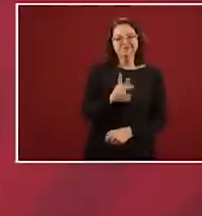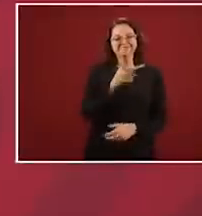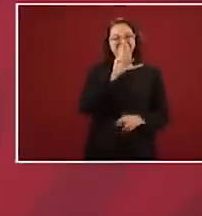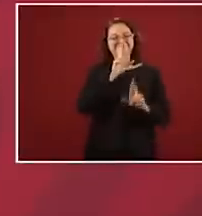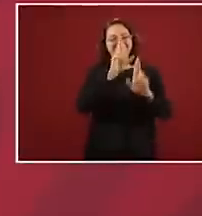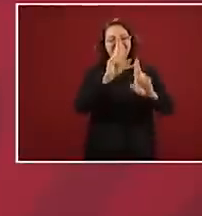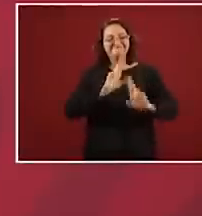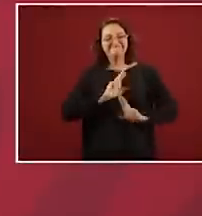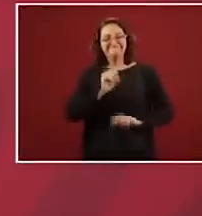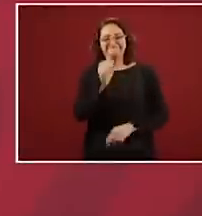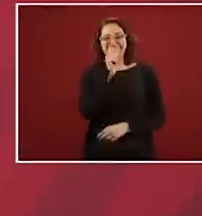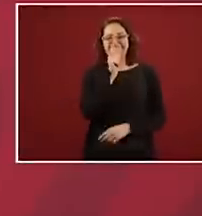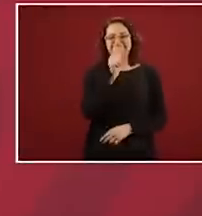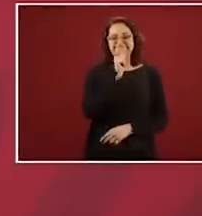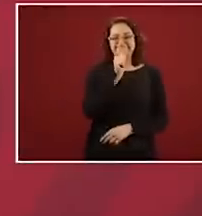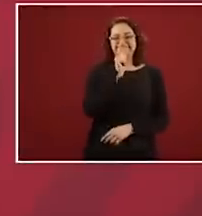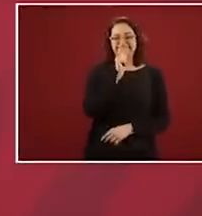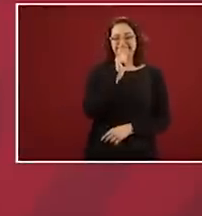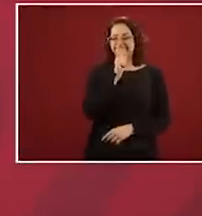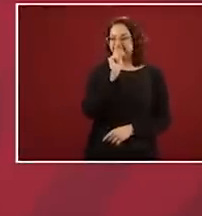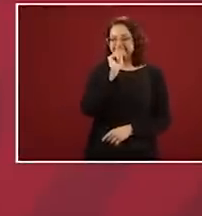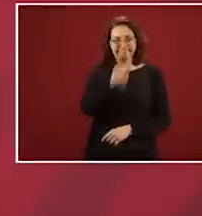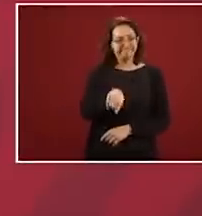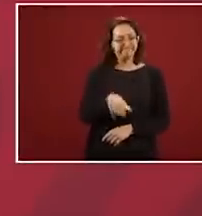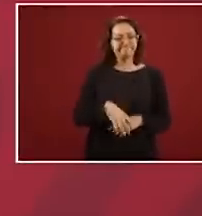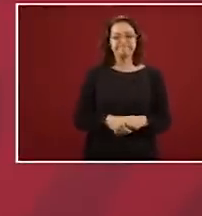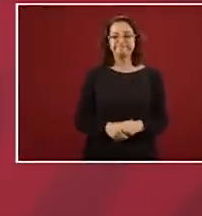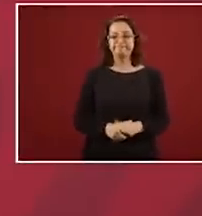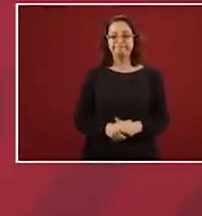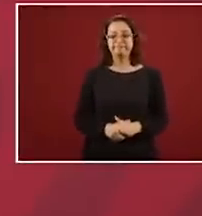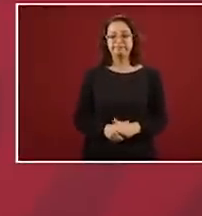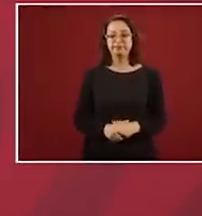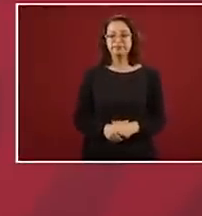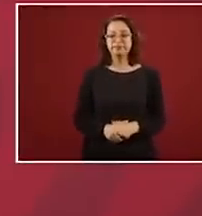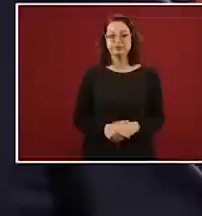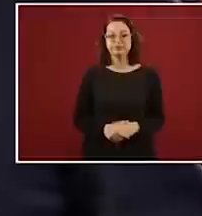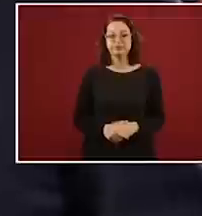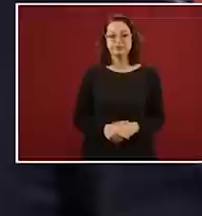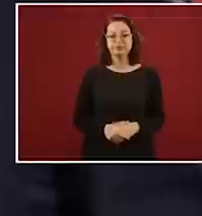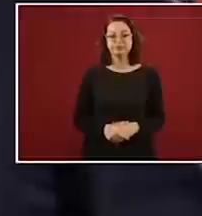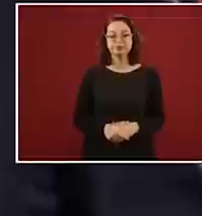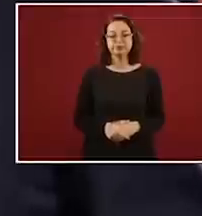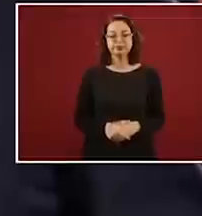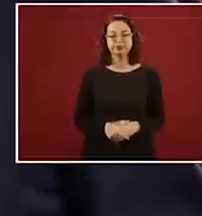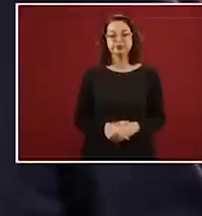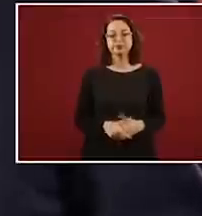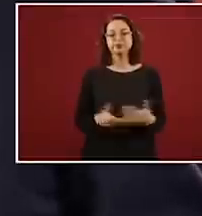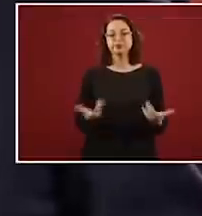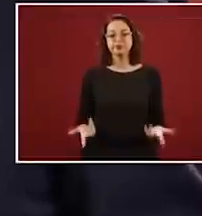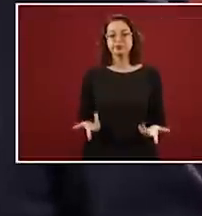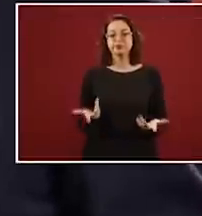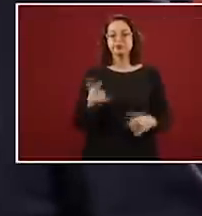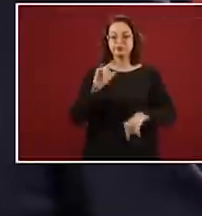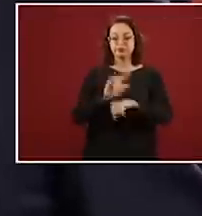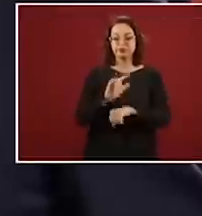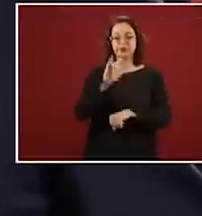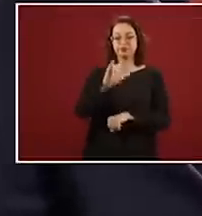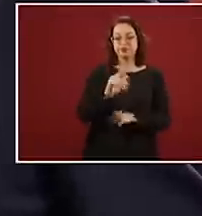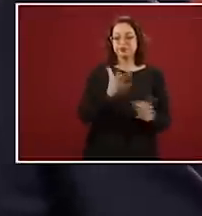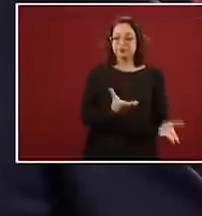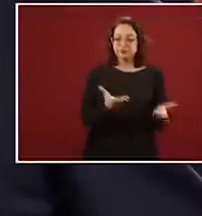respuesta para lo mismo. Es decir, a ver, les entregamos el avión,